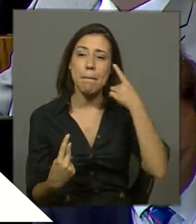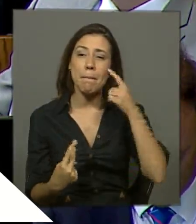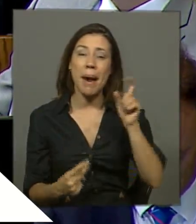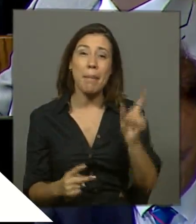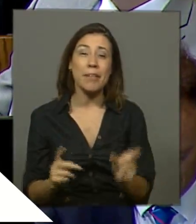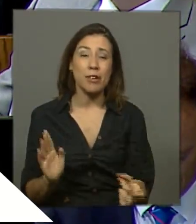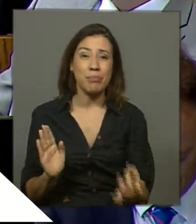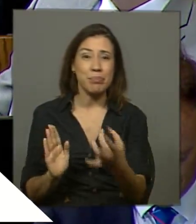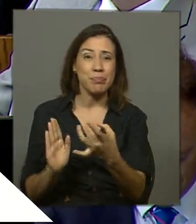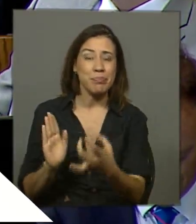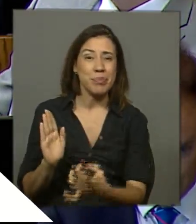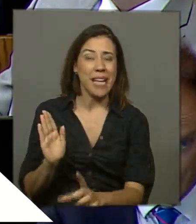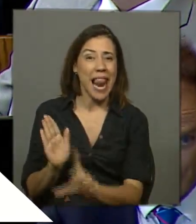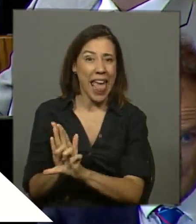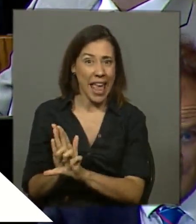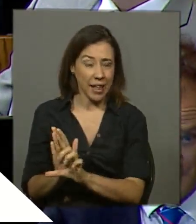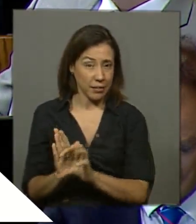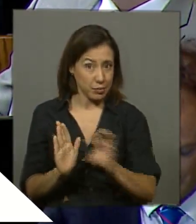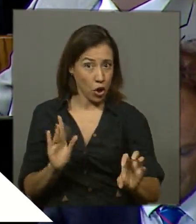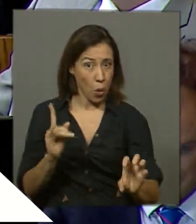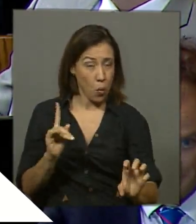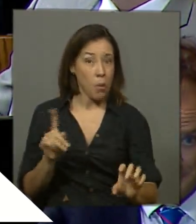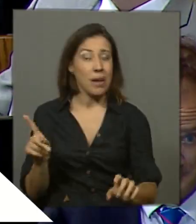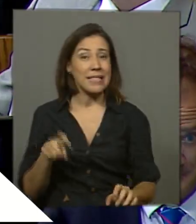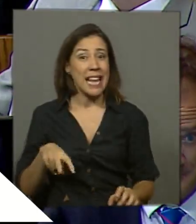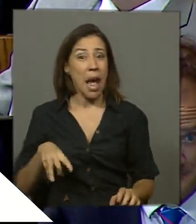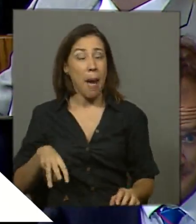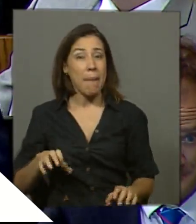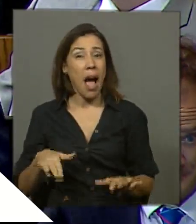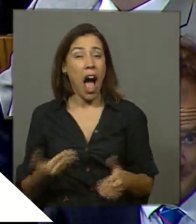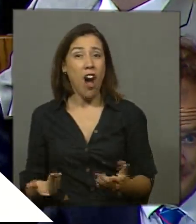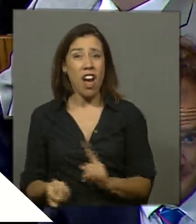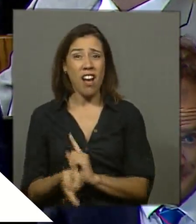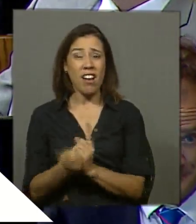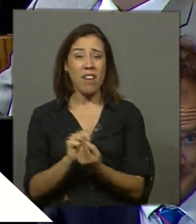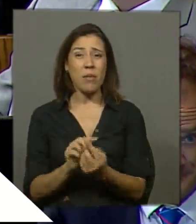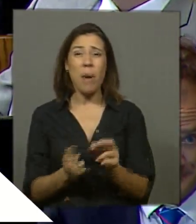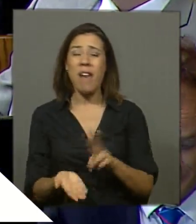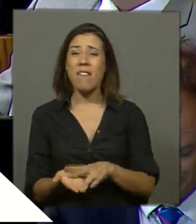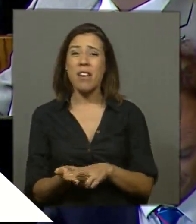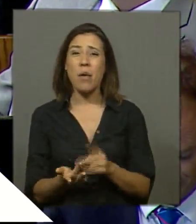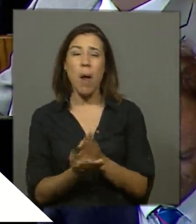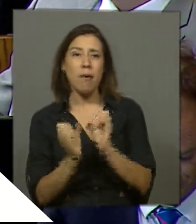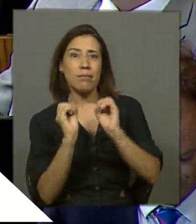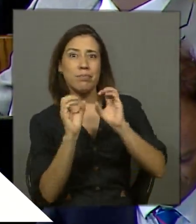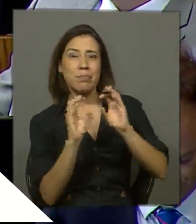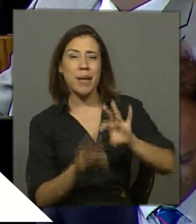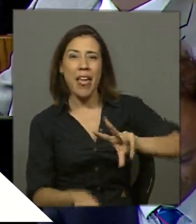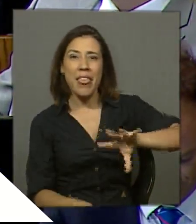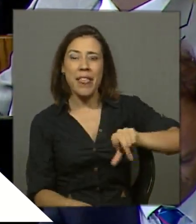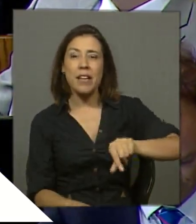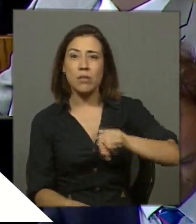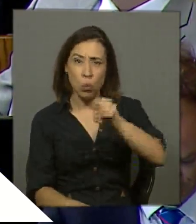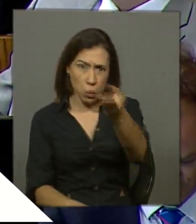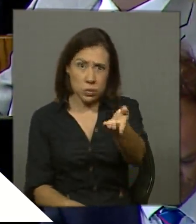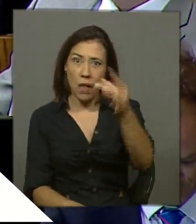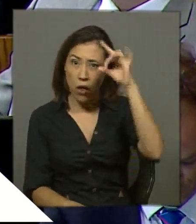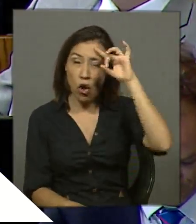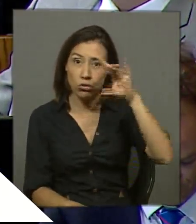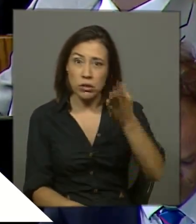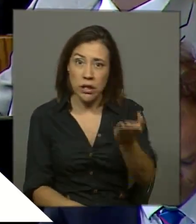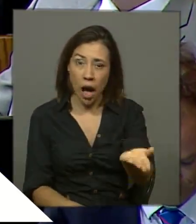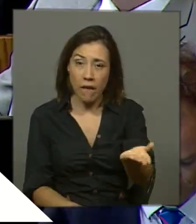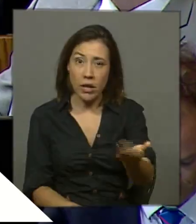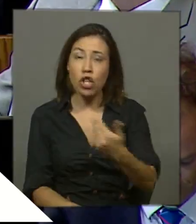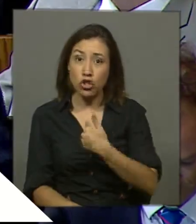infractores de ley hoy día elame se ha convertido en una verdadera escuela eso lo sabe usted